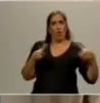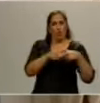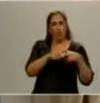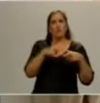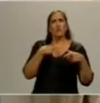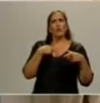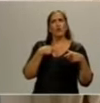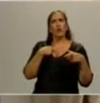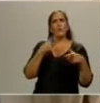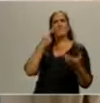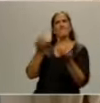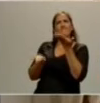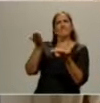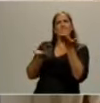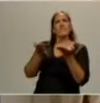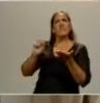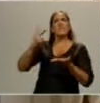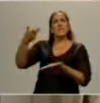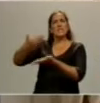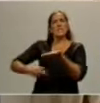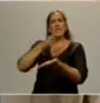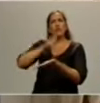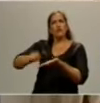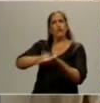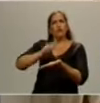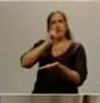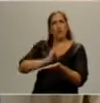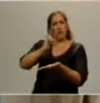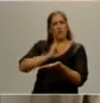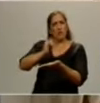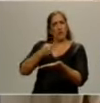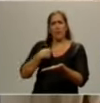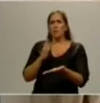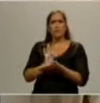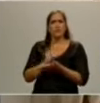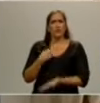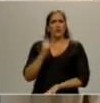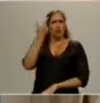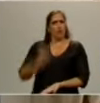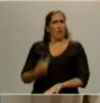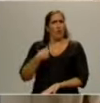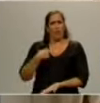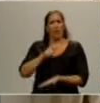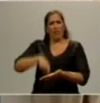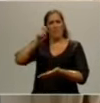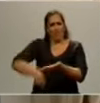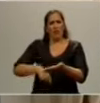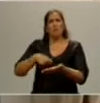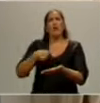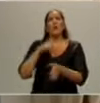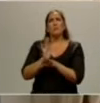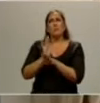comisión. El tercer informe de esa comisión lo firmé en absoluta soledad, diciendo que en realidad se había fabricado un